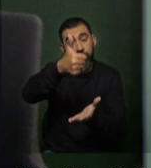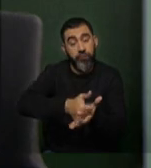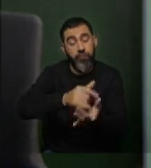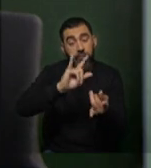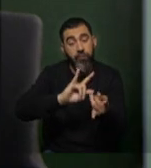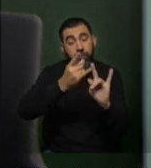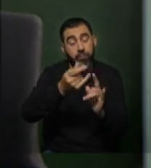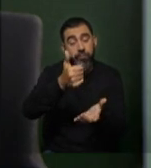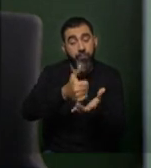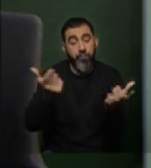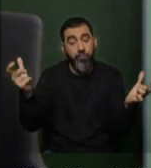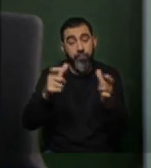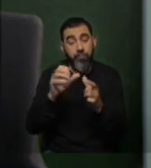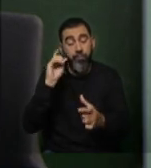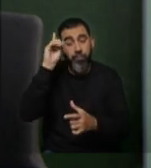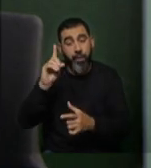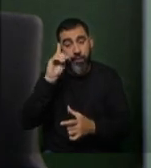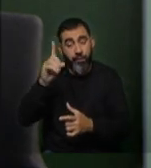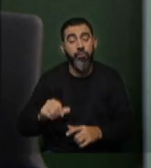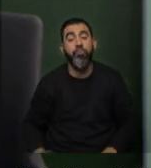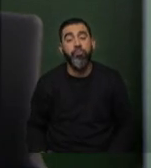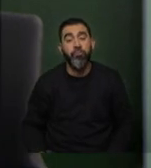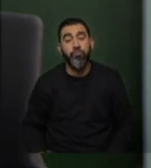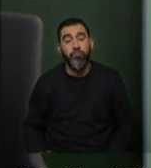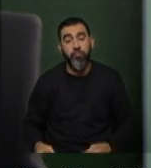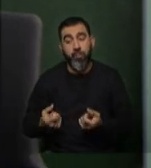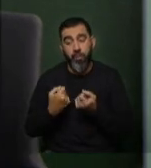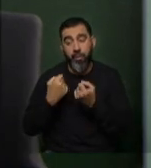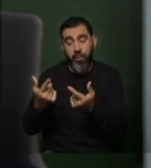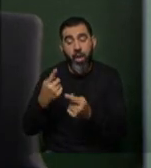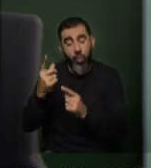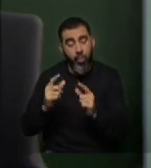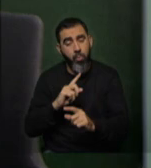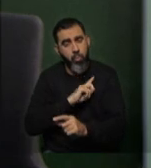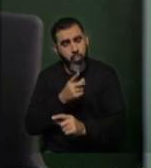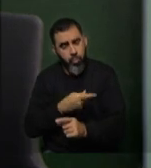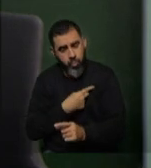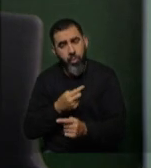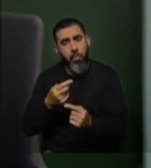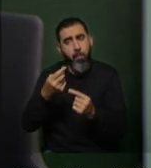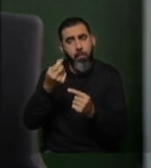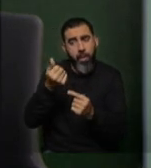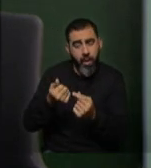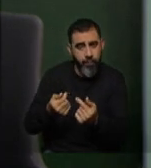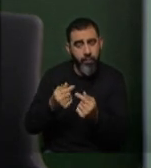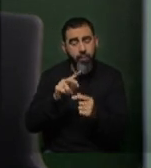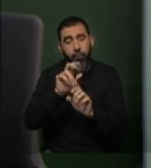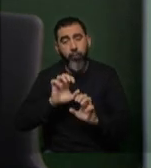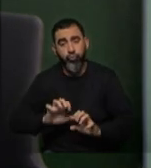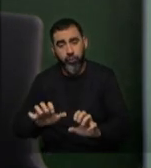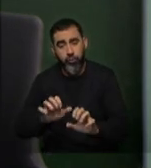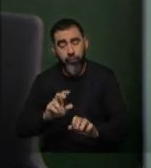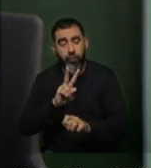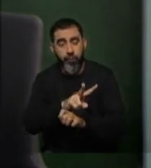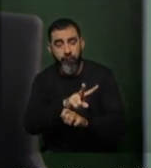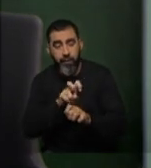visitando la comisión allí de diputados, se le otorgan alguna facultad más recursos para poder fiscalizar. Antes había